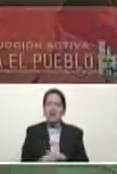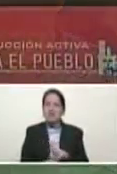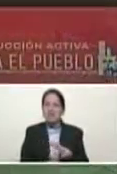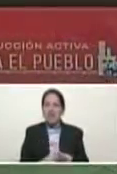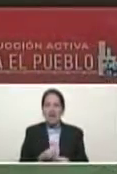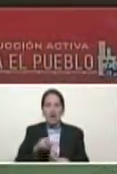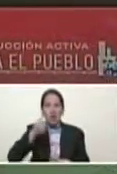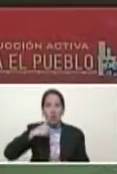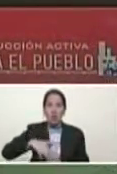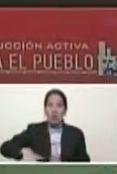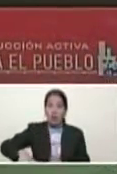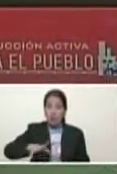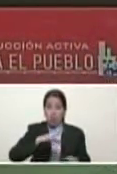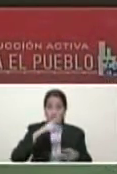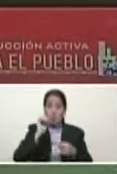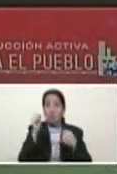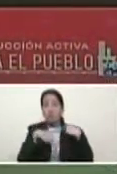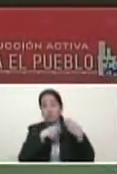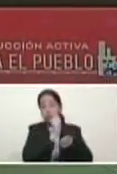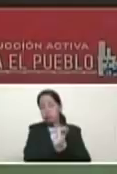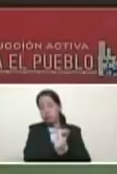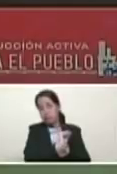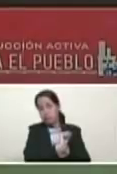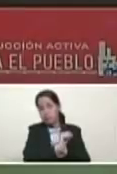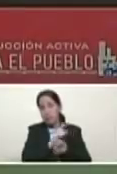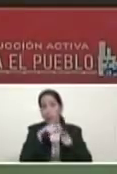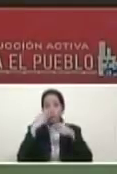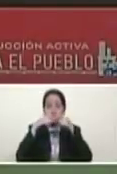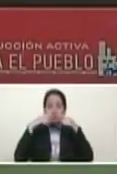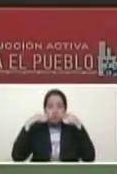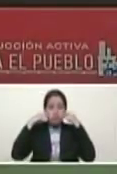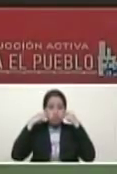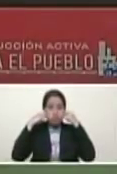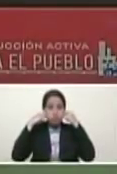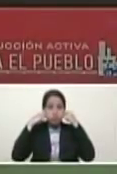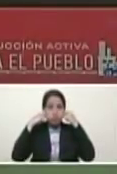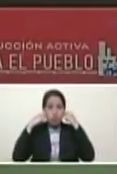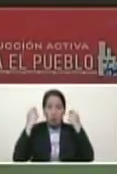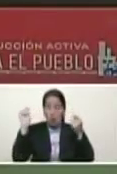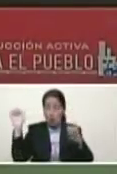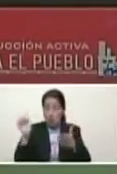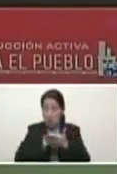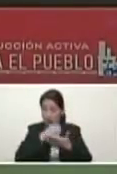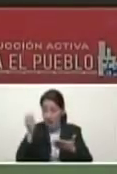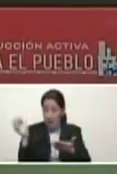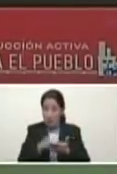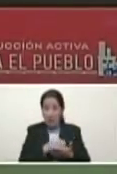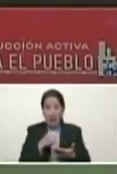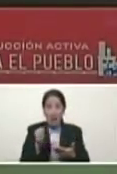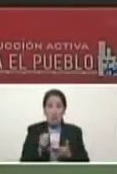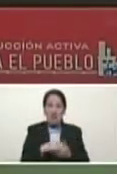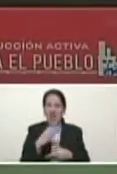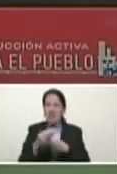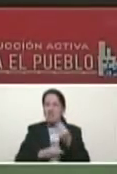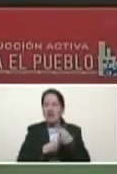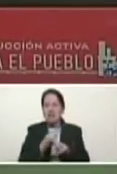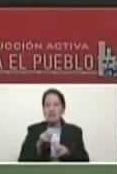¿Lo van a amordazar, lo van a amarrar, lo van a desaparecer? ¿Qué van a hacer con los millones de hombres y